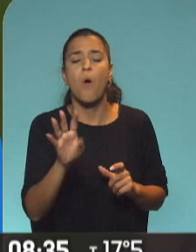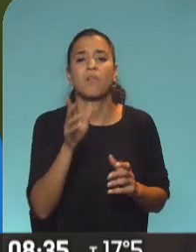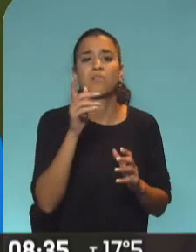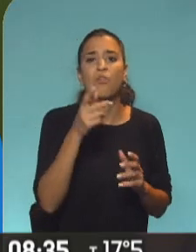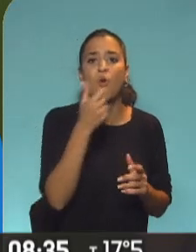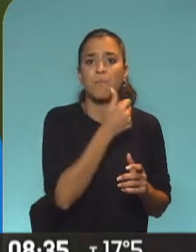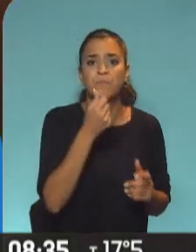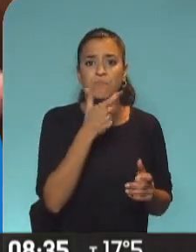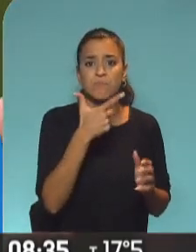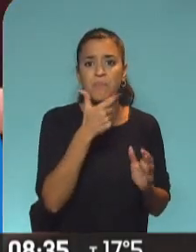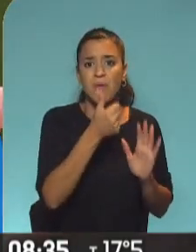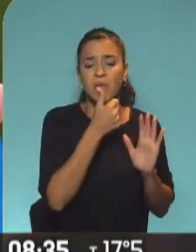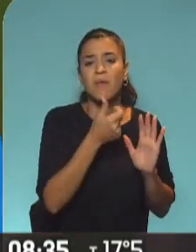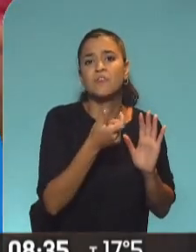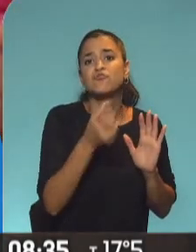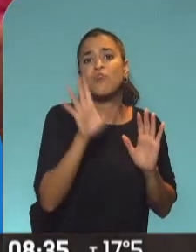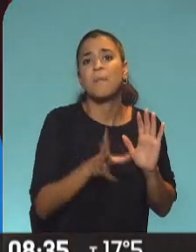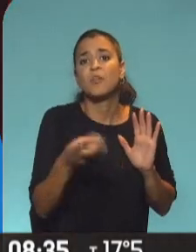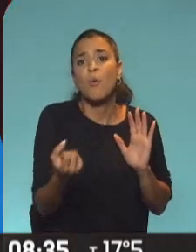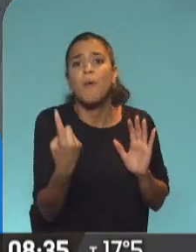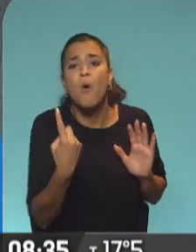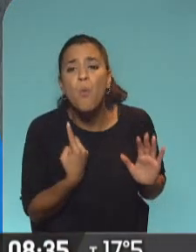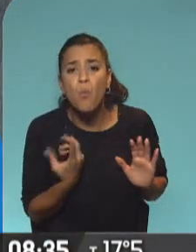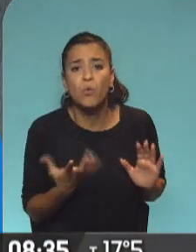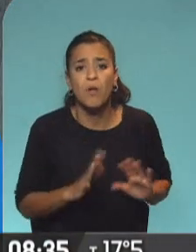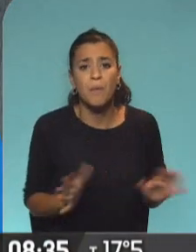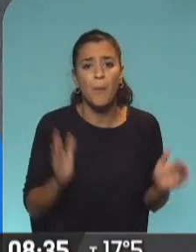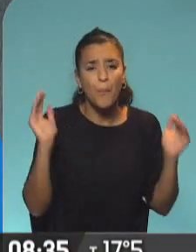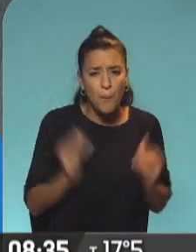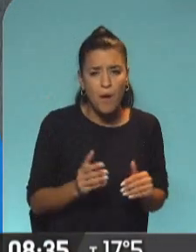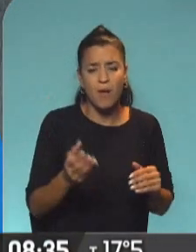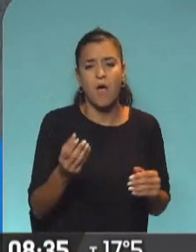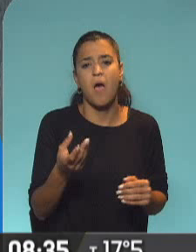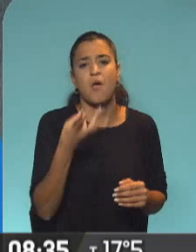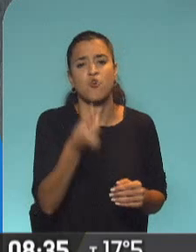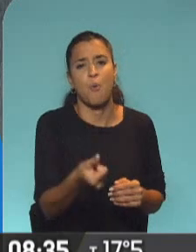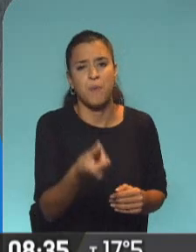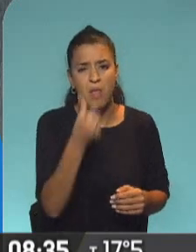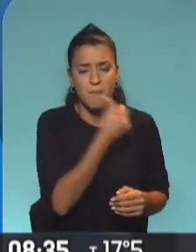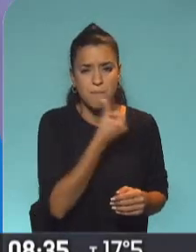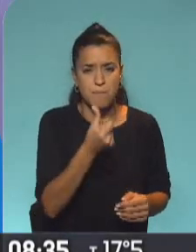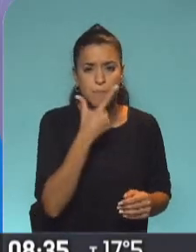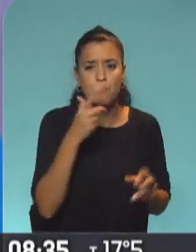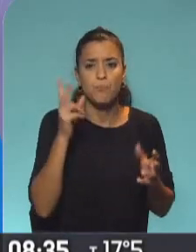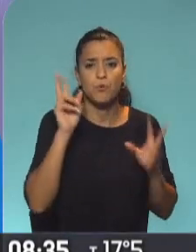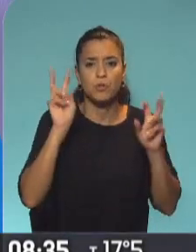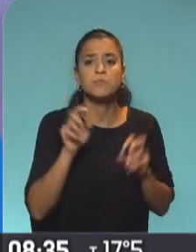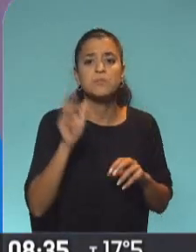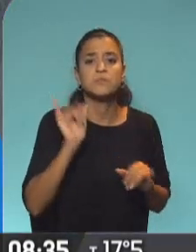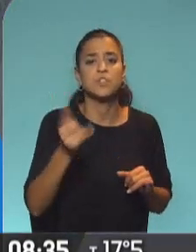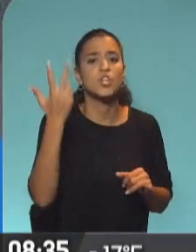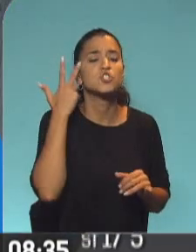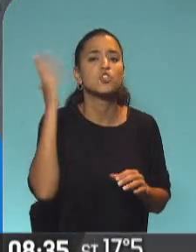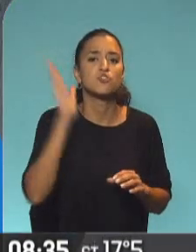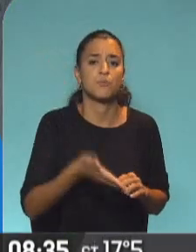uno, o se incumplen el tratamiento y la enfermedad... ¿Bajó el nivel de consumo de medicamentos por este tema? O sea, 18%. O